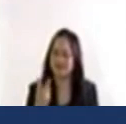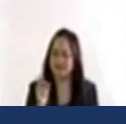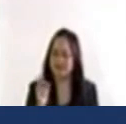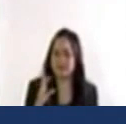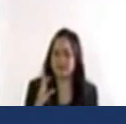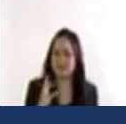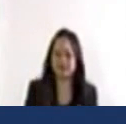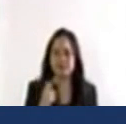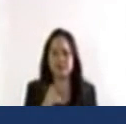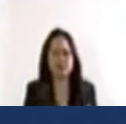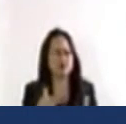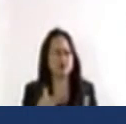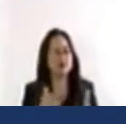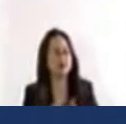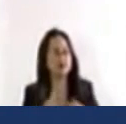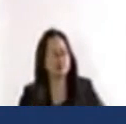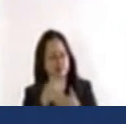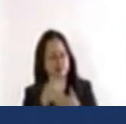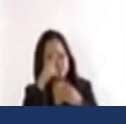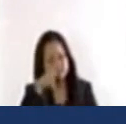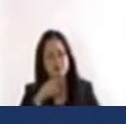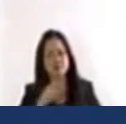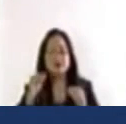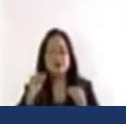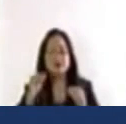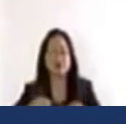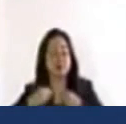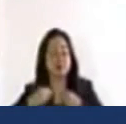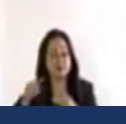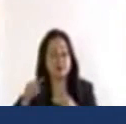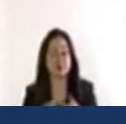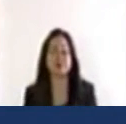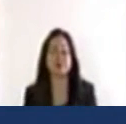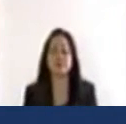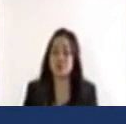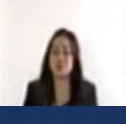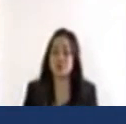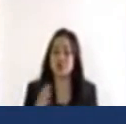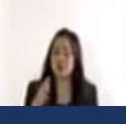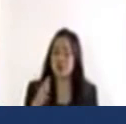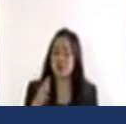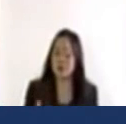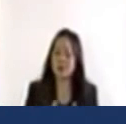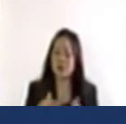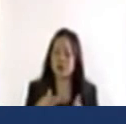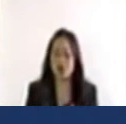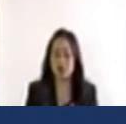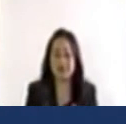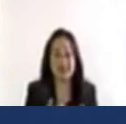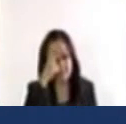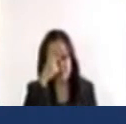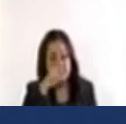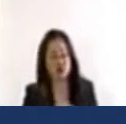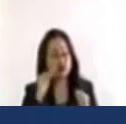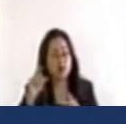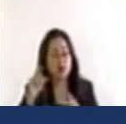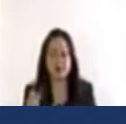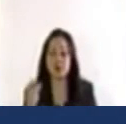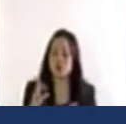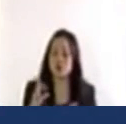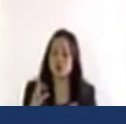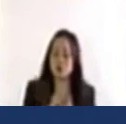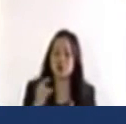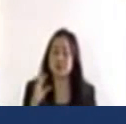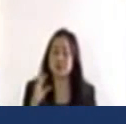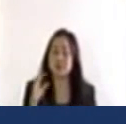que al trasladarla de estas juntas de conciliación y arbitraje, que prácticamente dependen del Ejecutivo, del Poder Ejecutivo Federal,